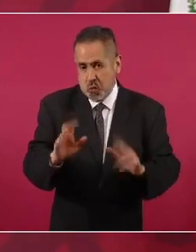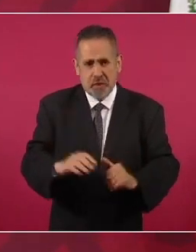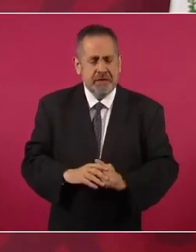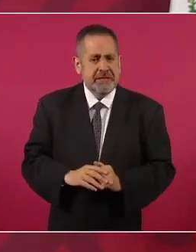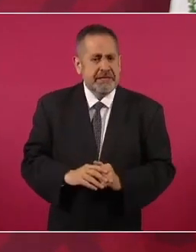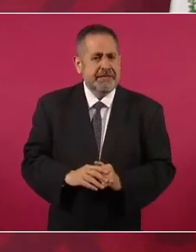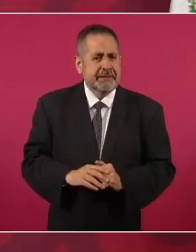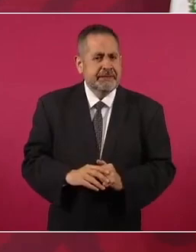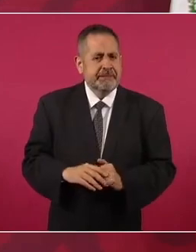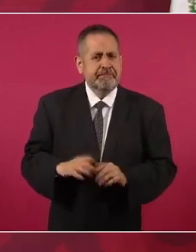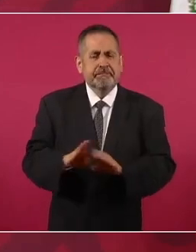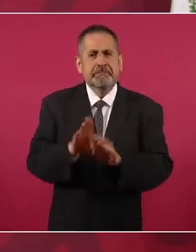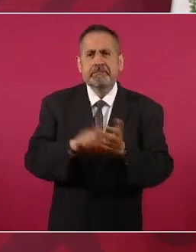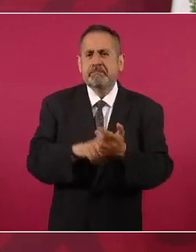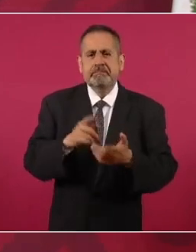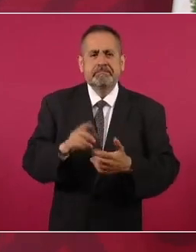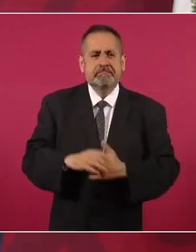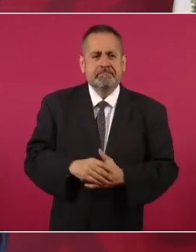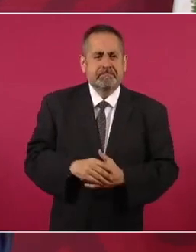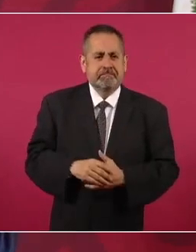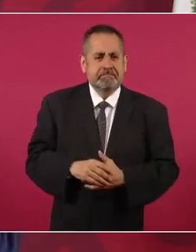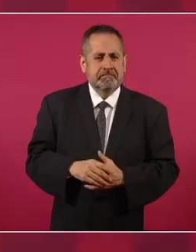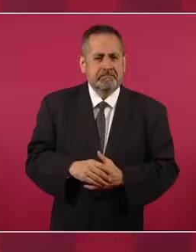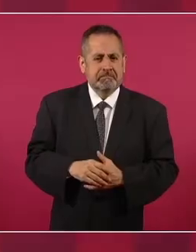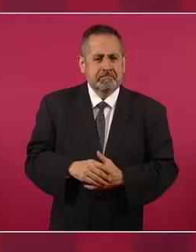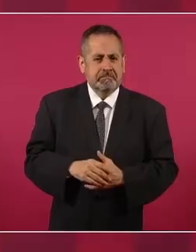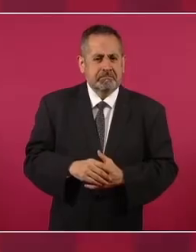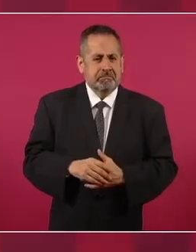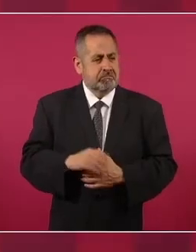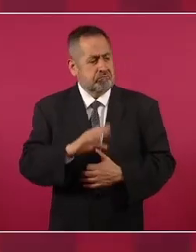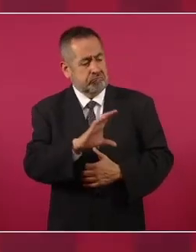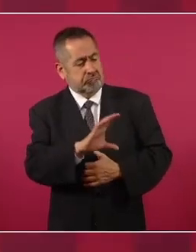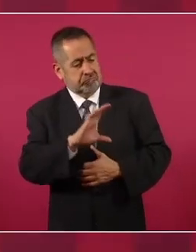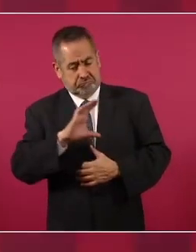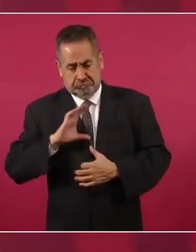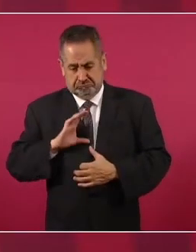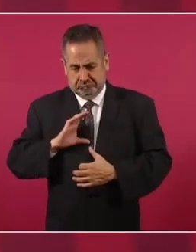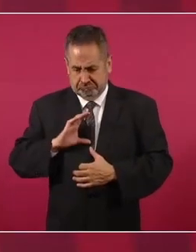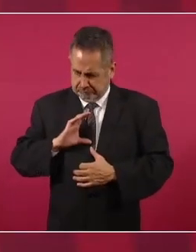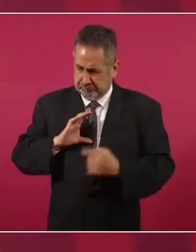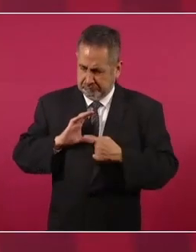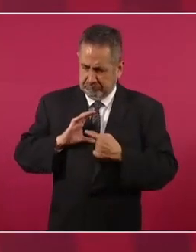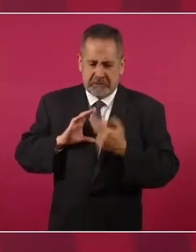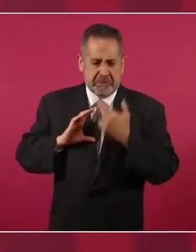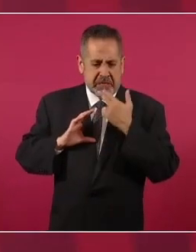Se podían hasta proyectar y llegar a ser gobernadores.